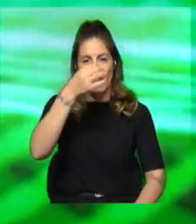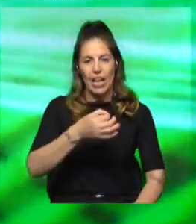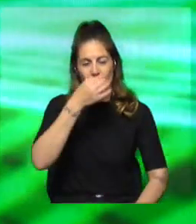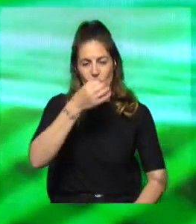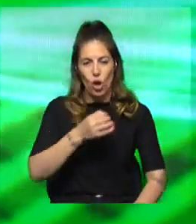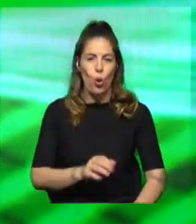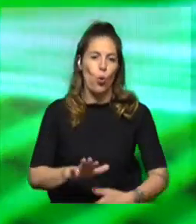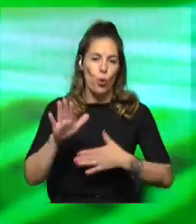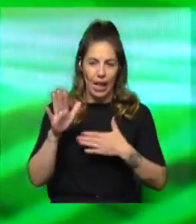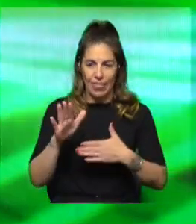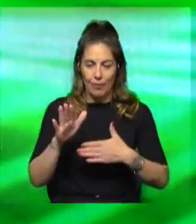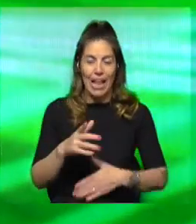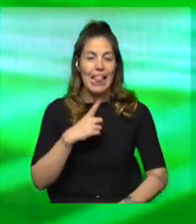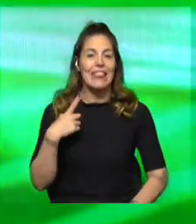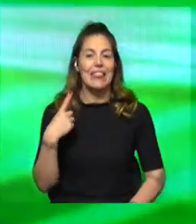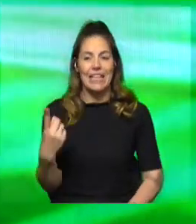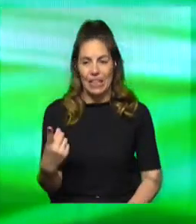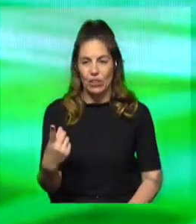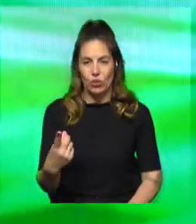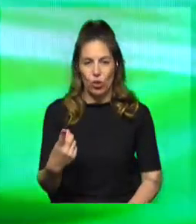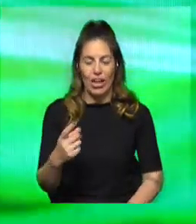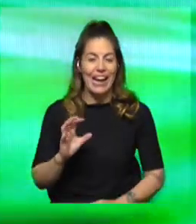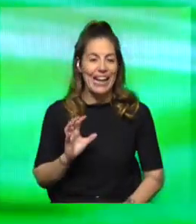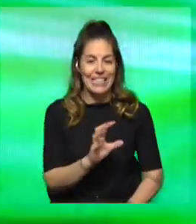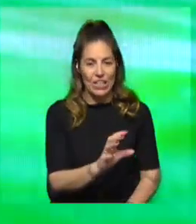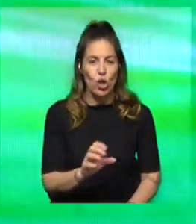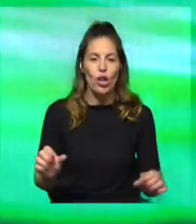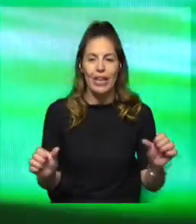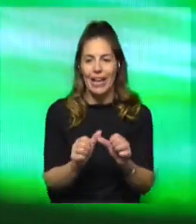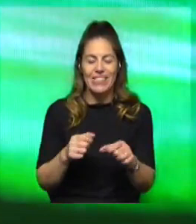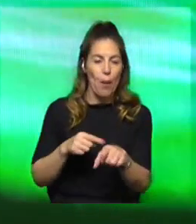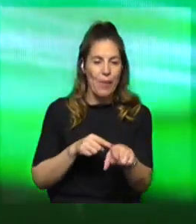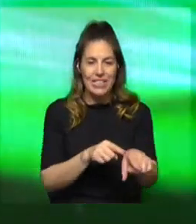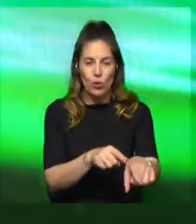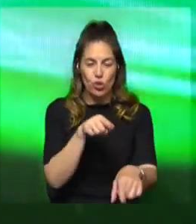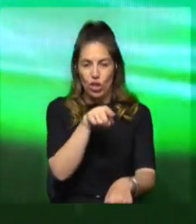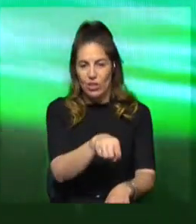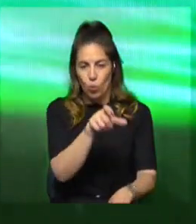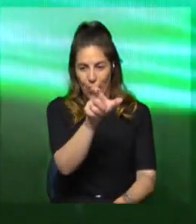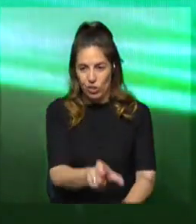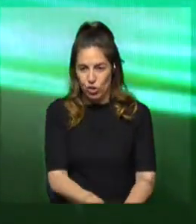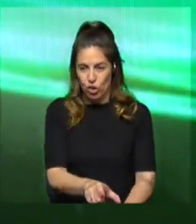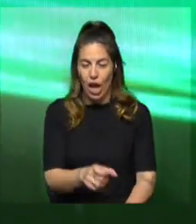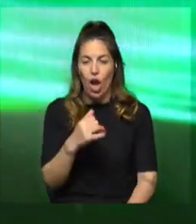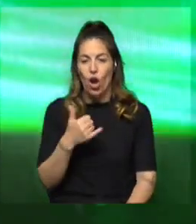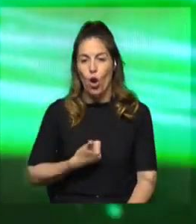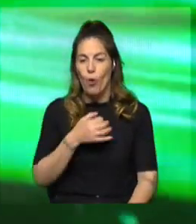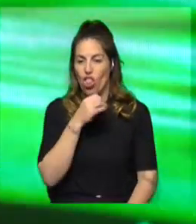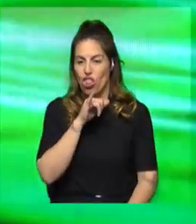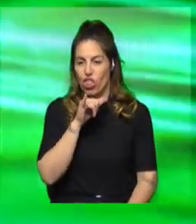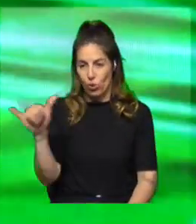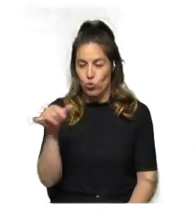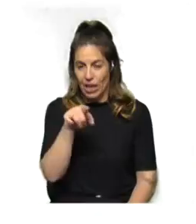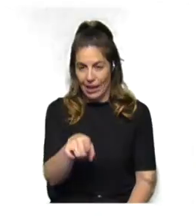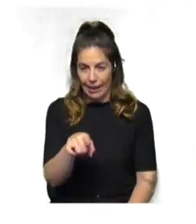declaraciones juradas. La directora Ana Ferraris rechazó que haya una persecución hacia su persona, como denuncia el